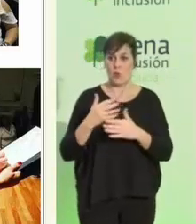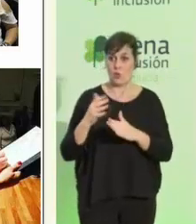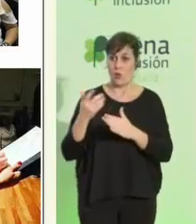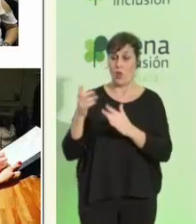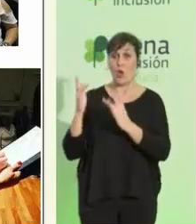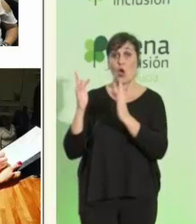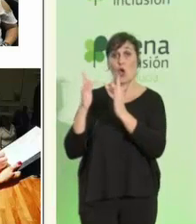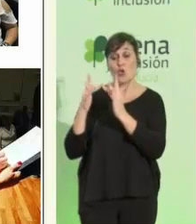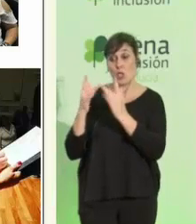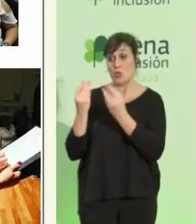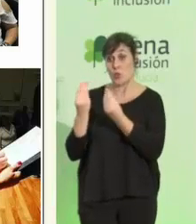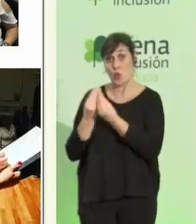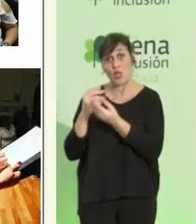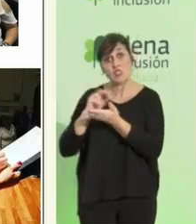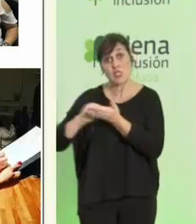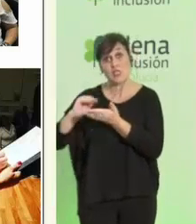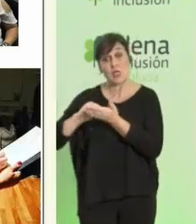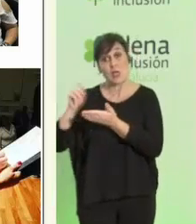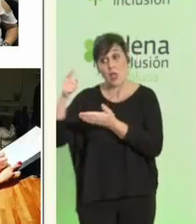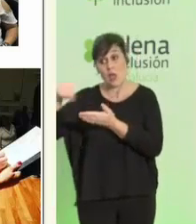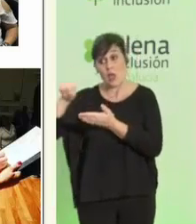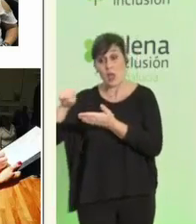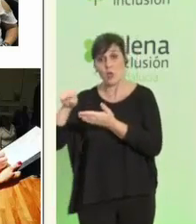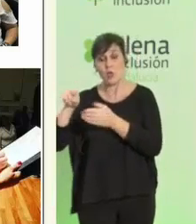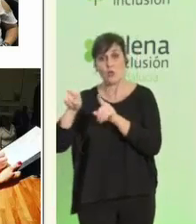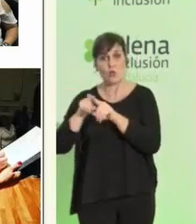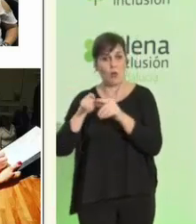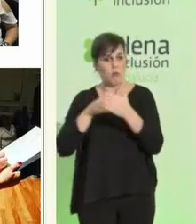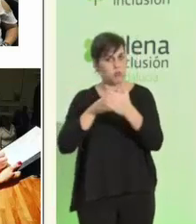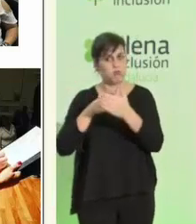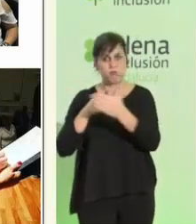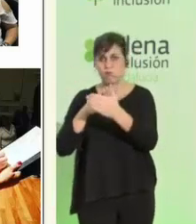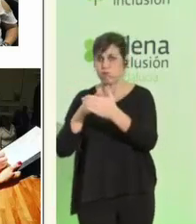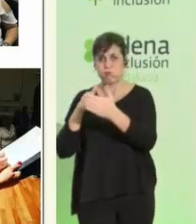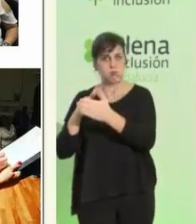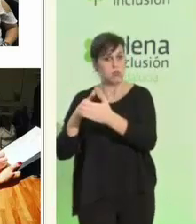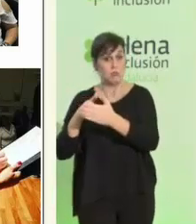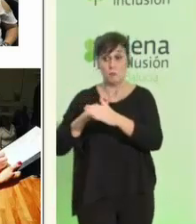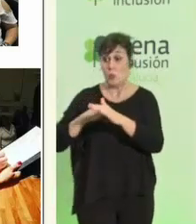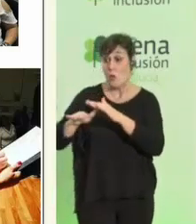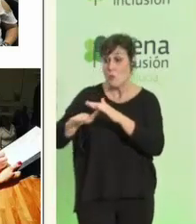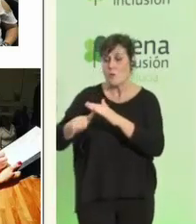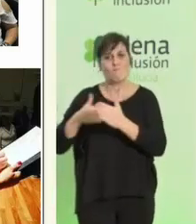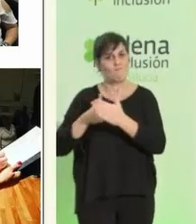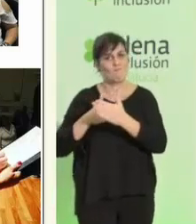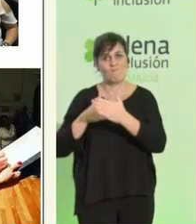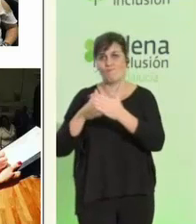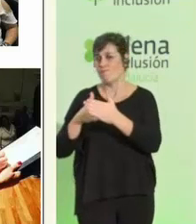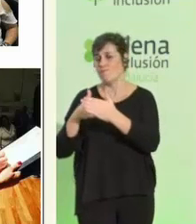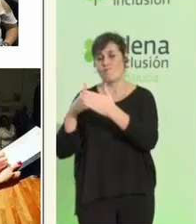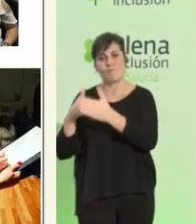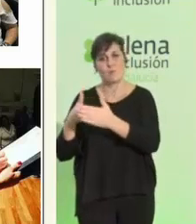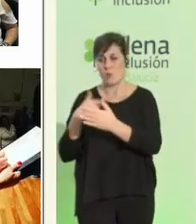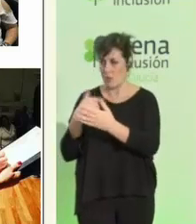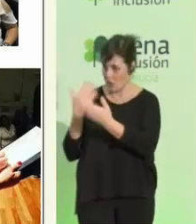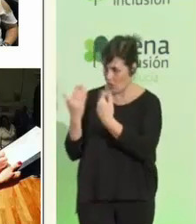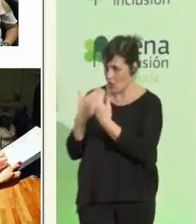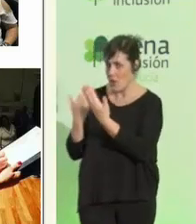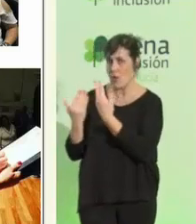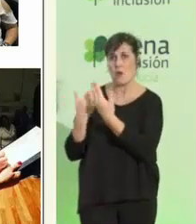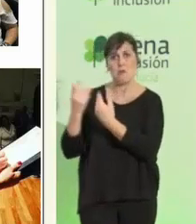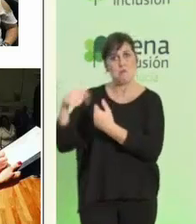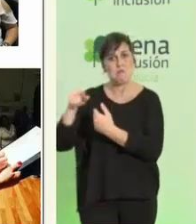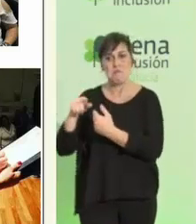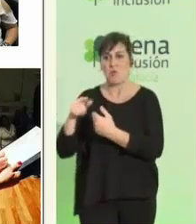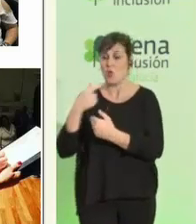con la Secretaría y ellos bloqueaban todo, toda acción. Hablé con ellos y les